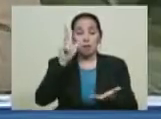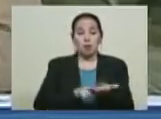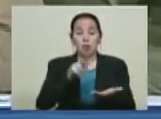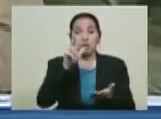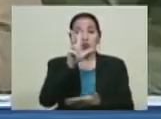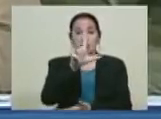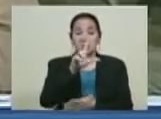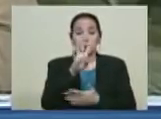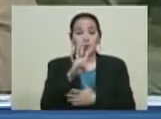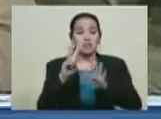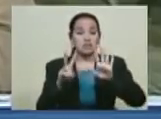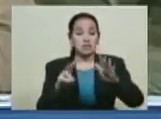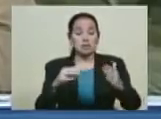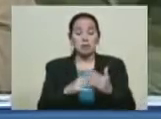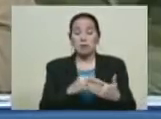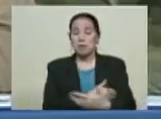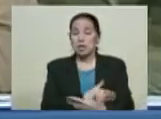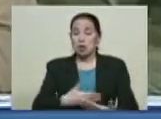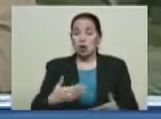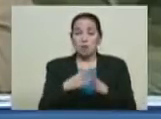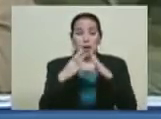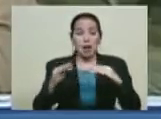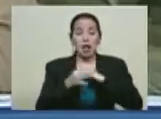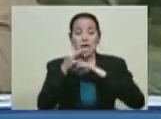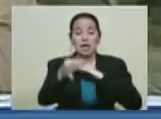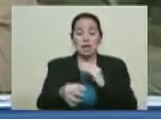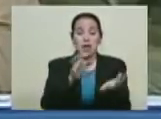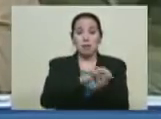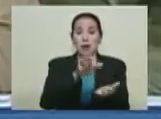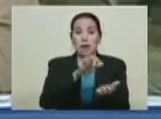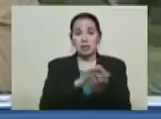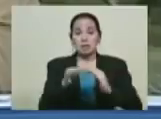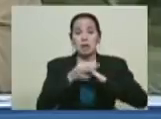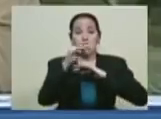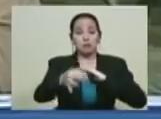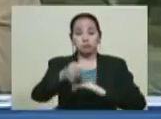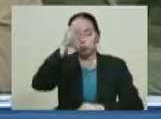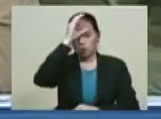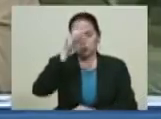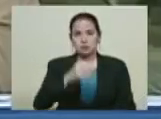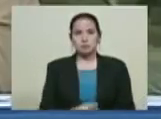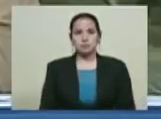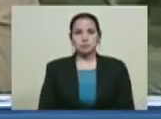347.000 millones para la isla de Margarita, para Coche.